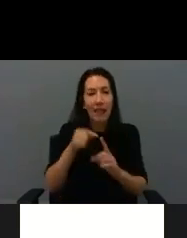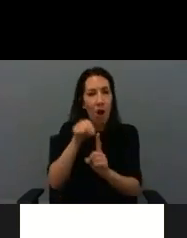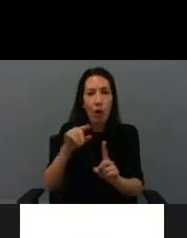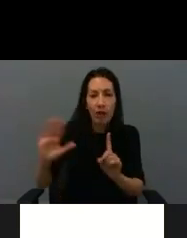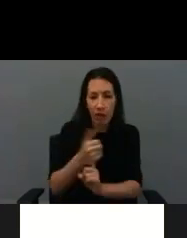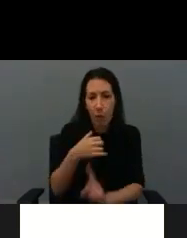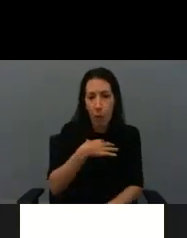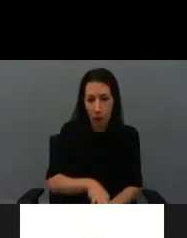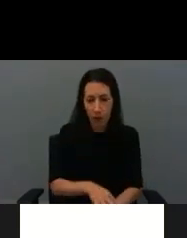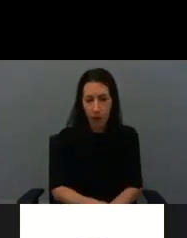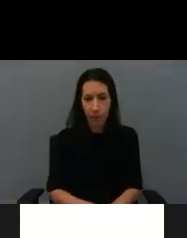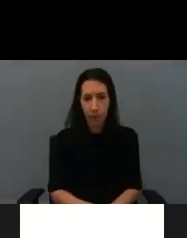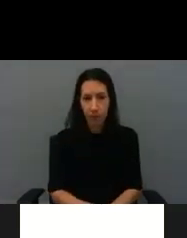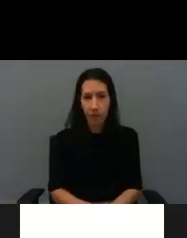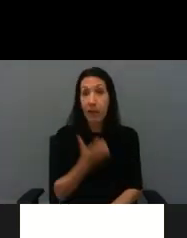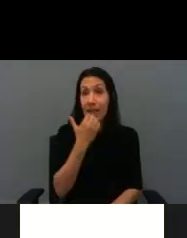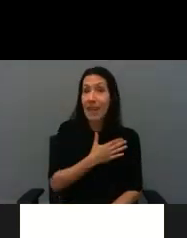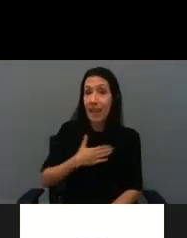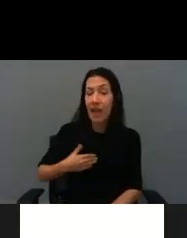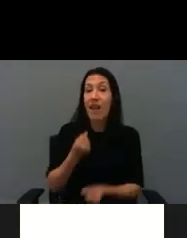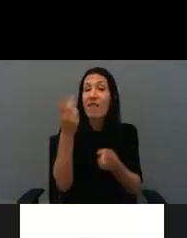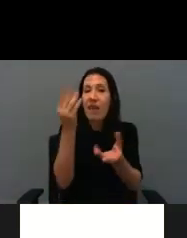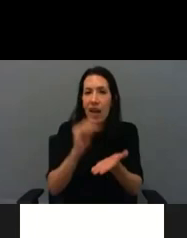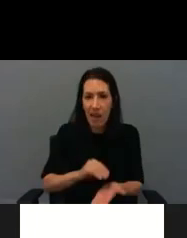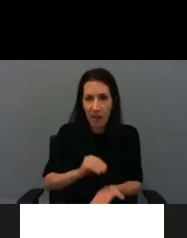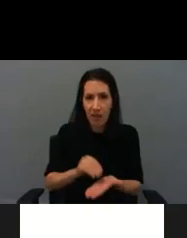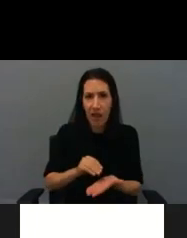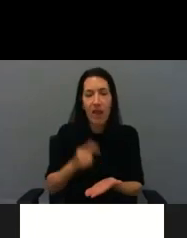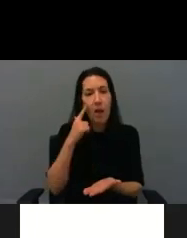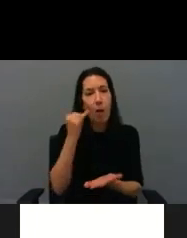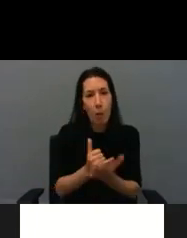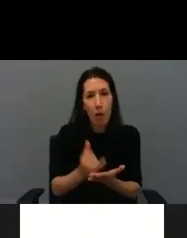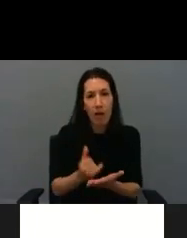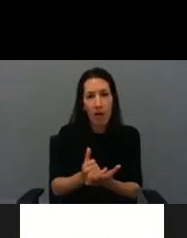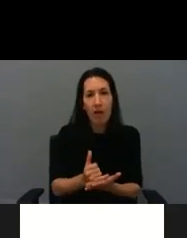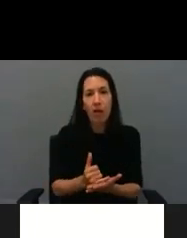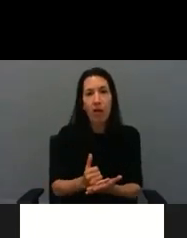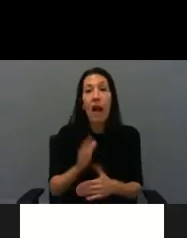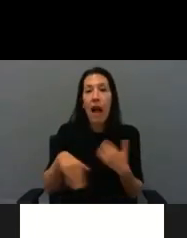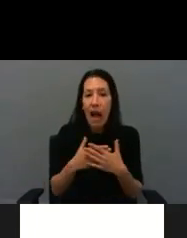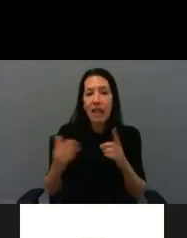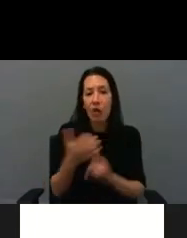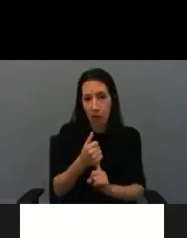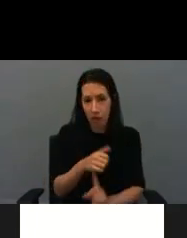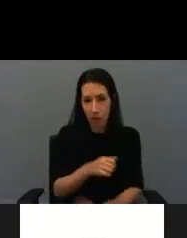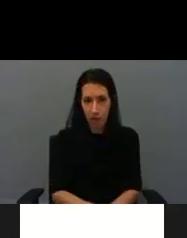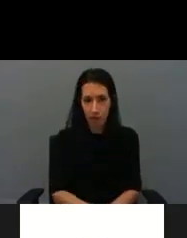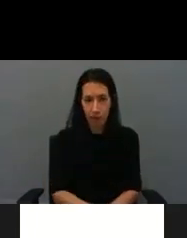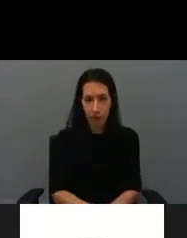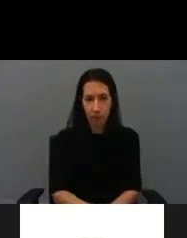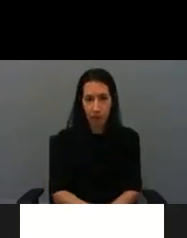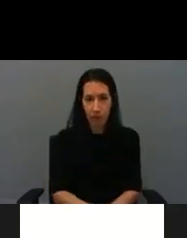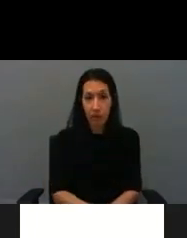100 intentos para lograrlo, pues a lo mejor ya hemos quitado uno de ellos. Y nos